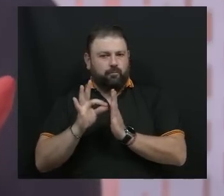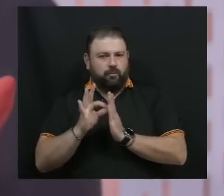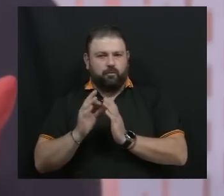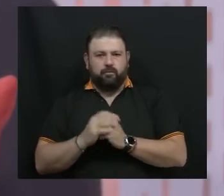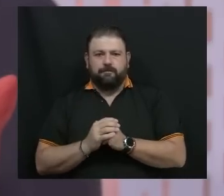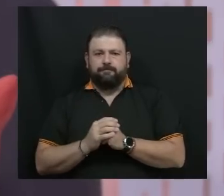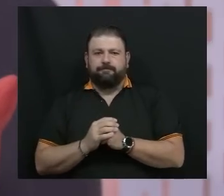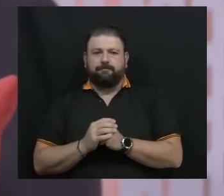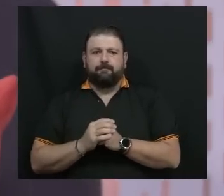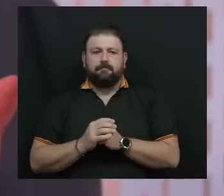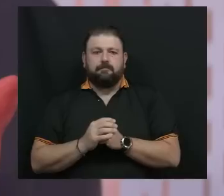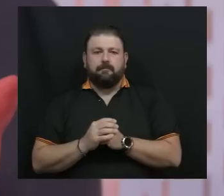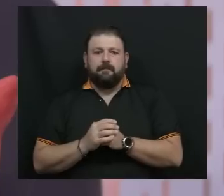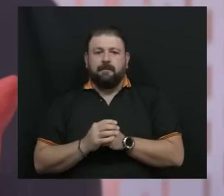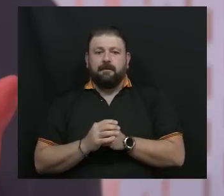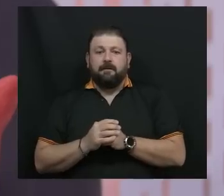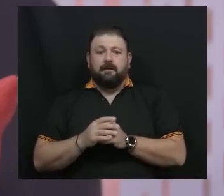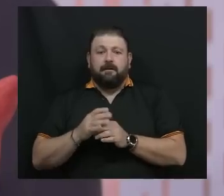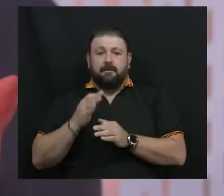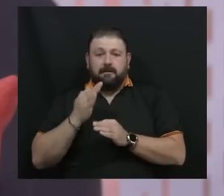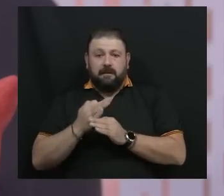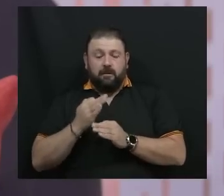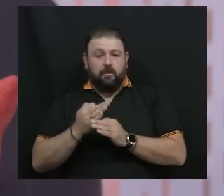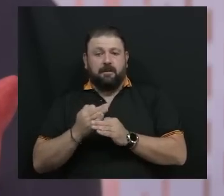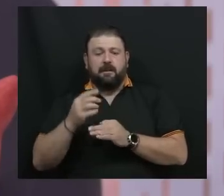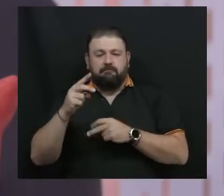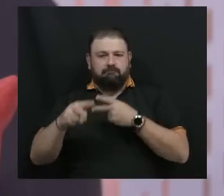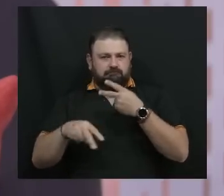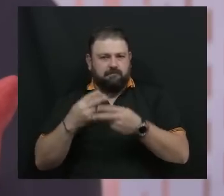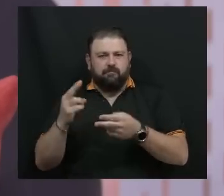vamos de lleno con las acciones